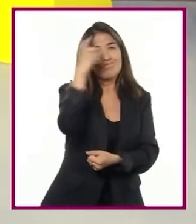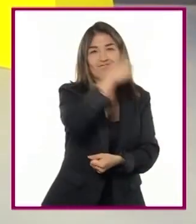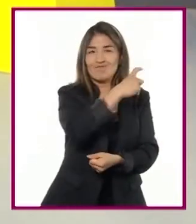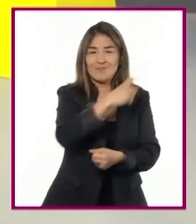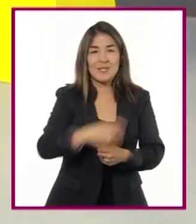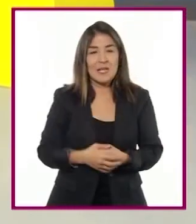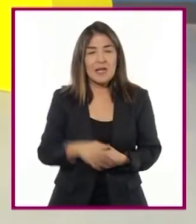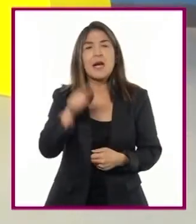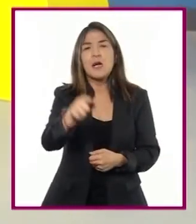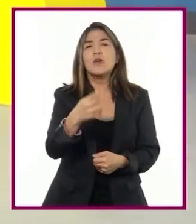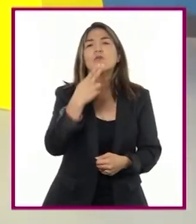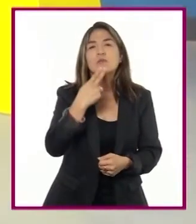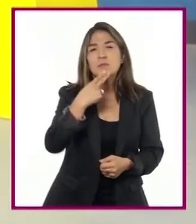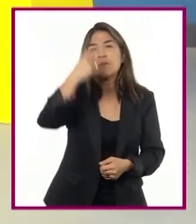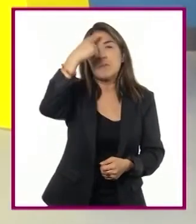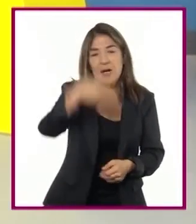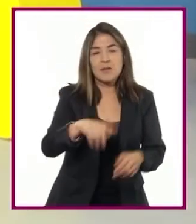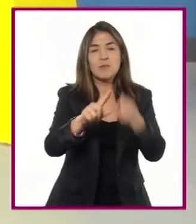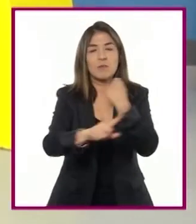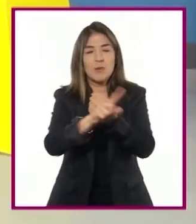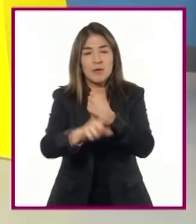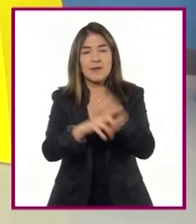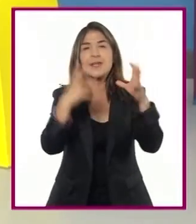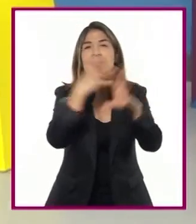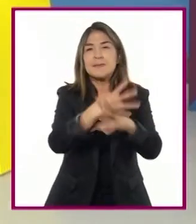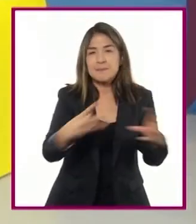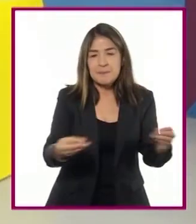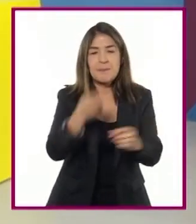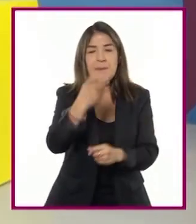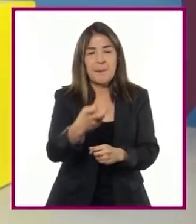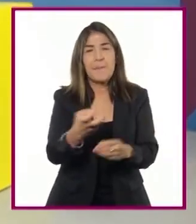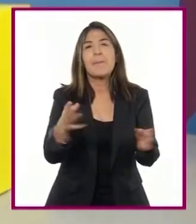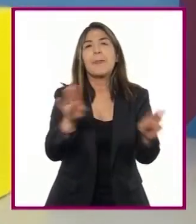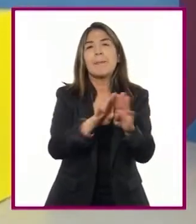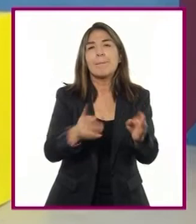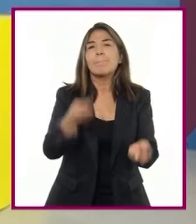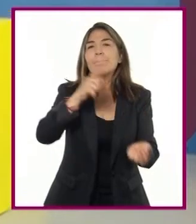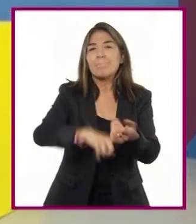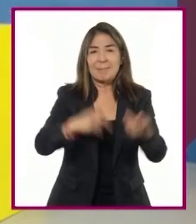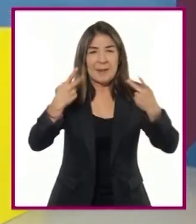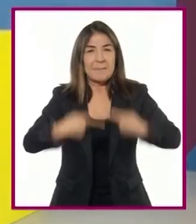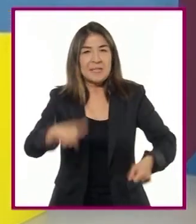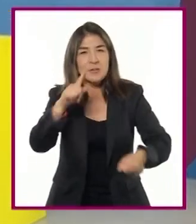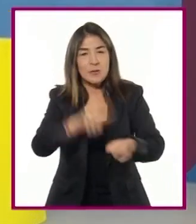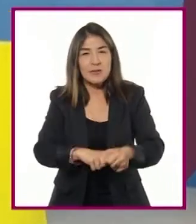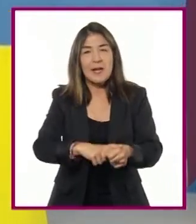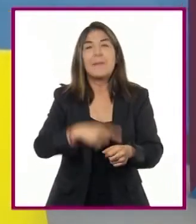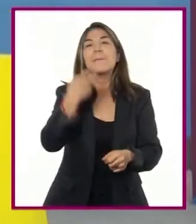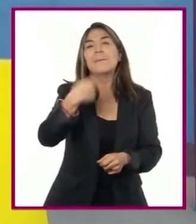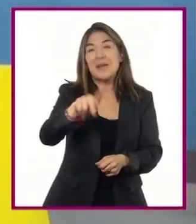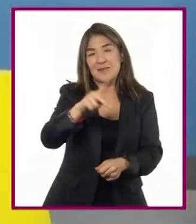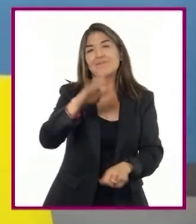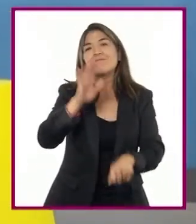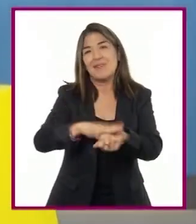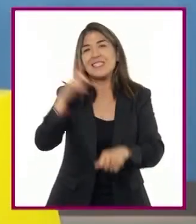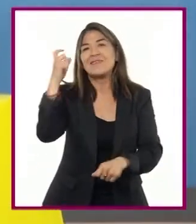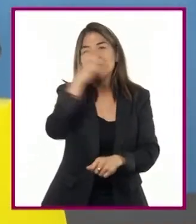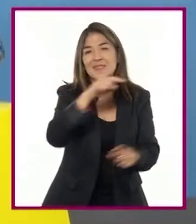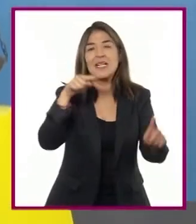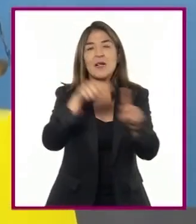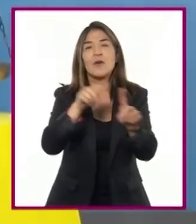sumamente útil para resolver conflictos interpersonales o de pequeña escala, pero es mucho más limitada para tratar